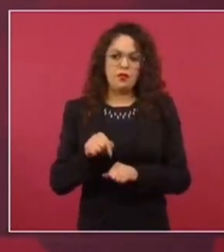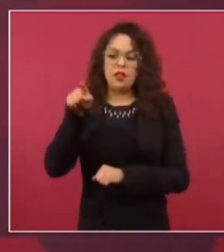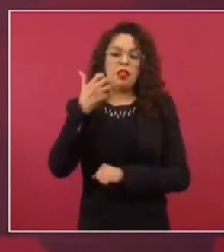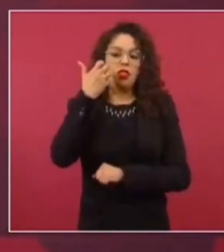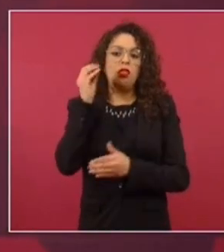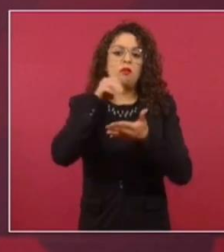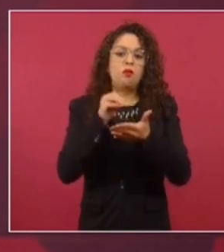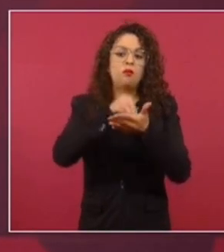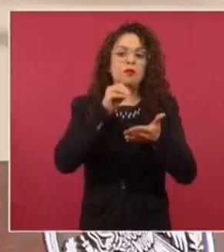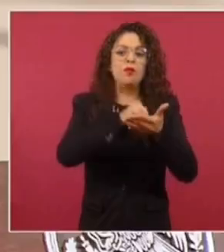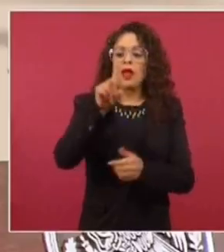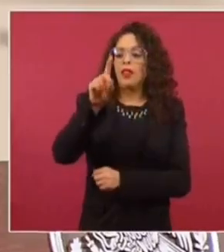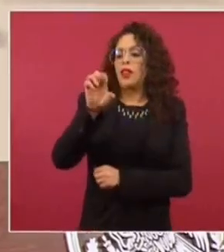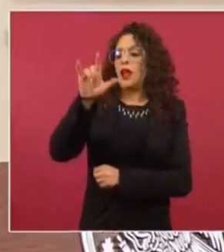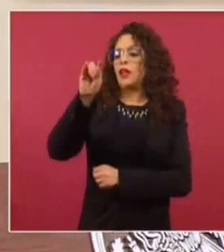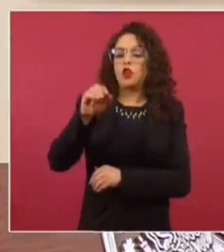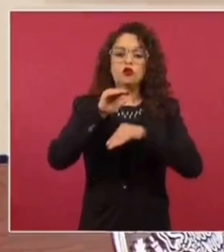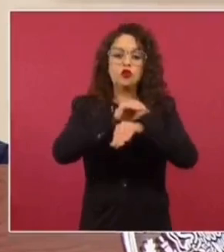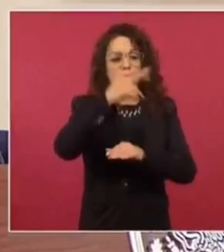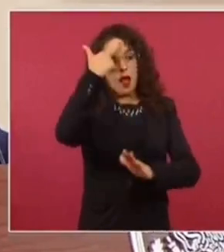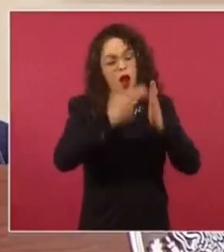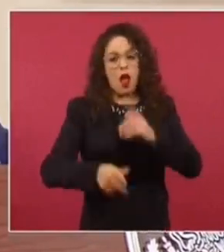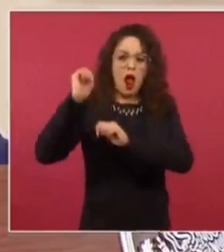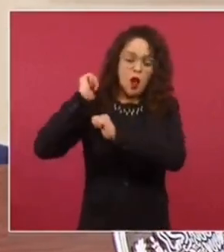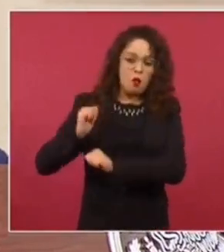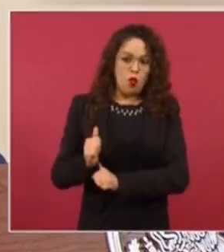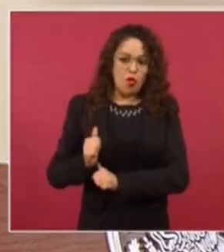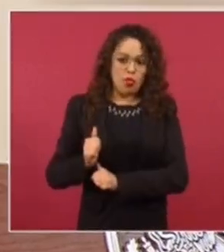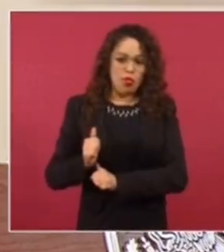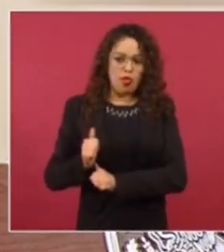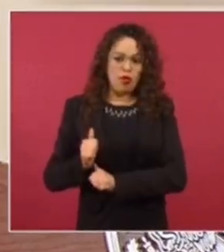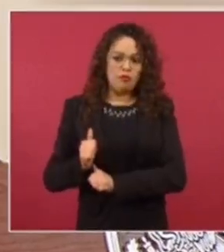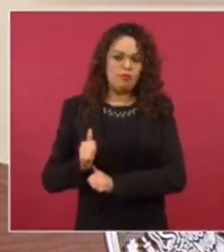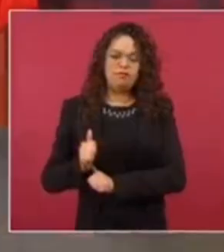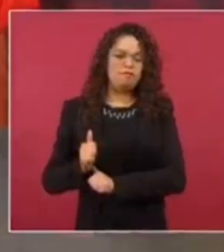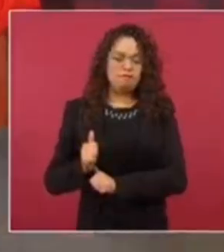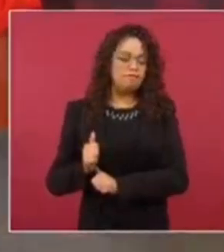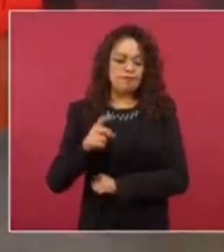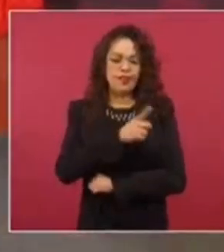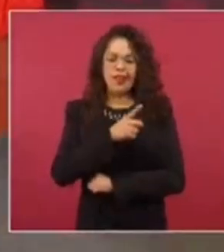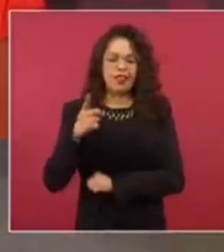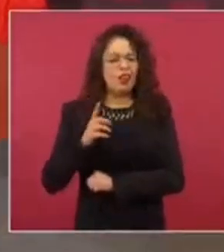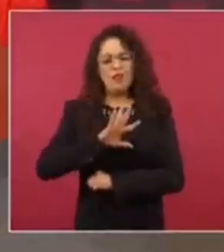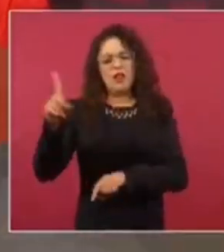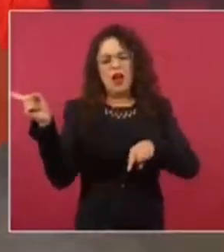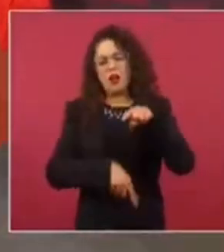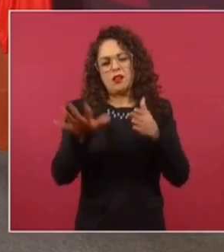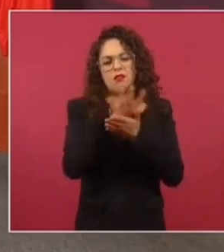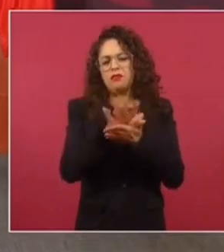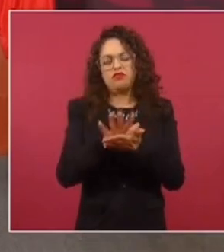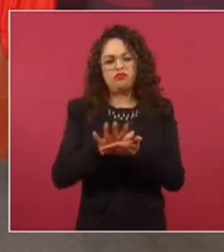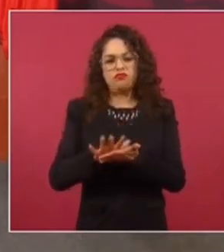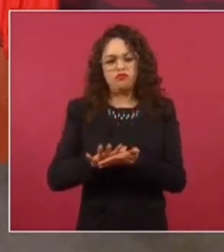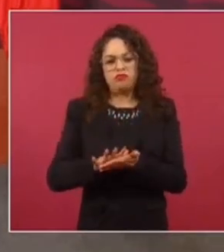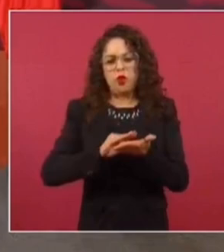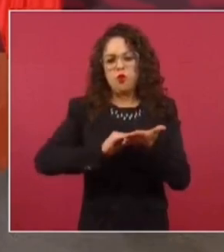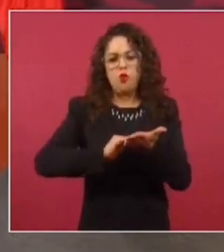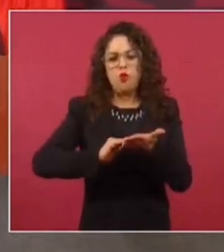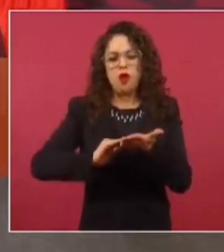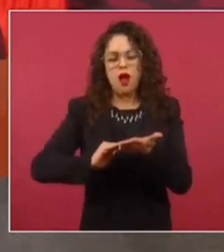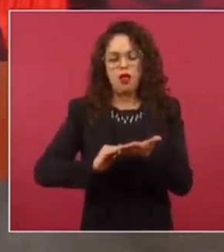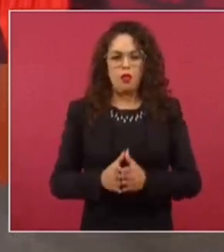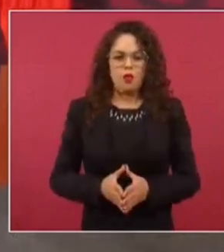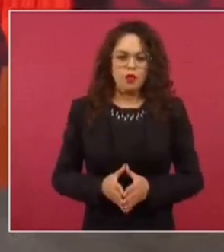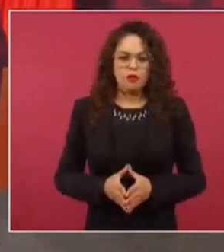que tienen que ver con insultos a la autoridad deben de eliminarse. Ya nosotros estamos